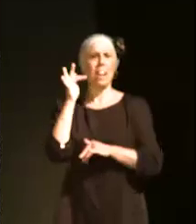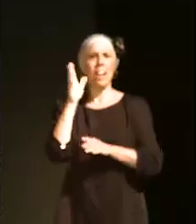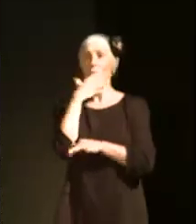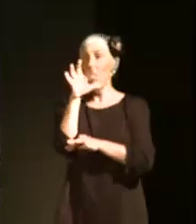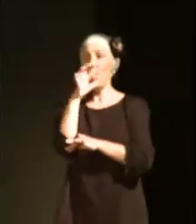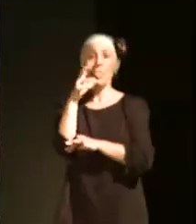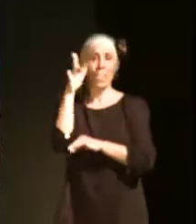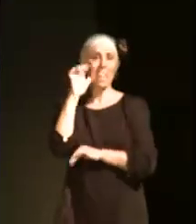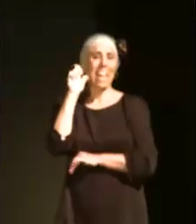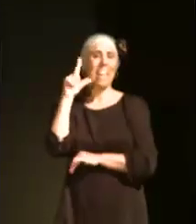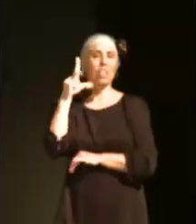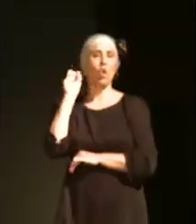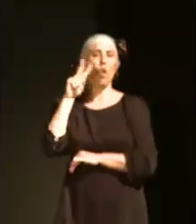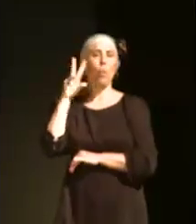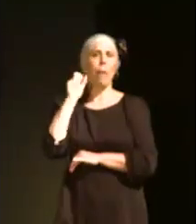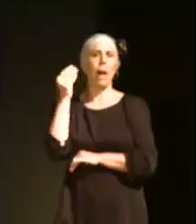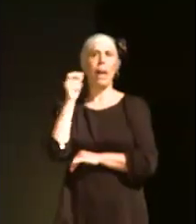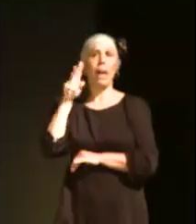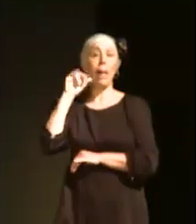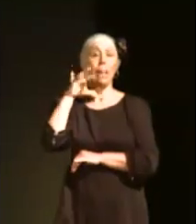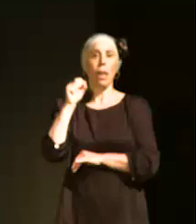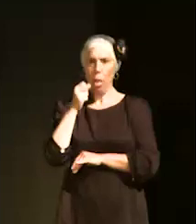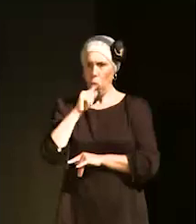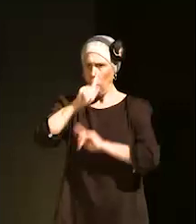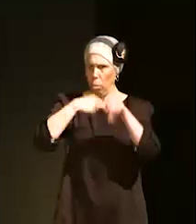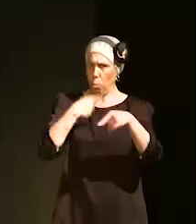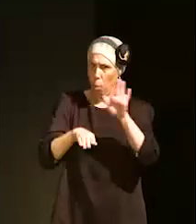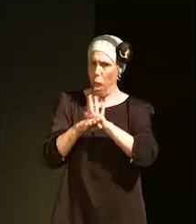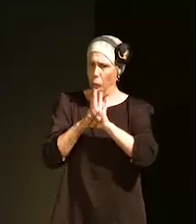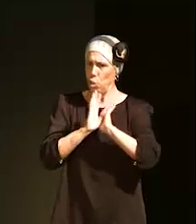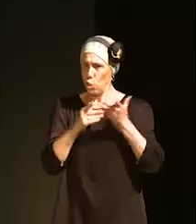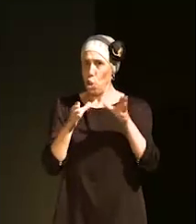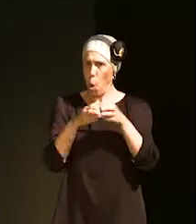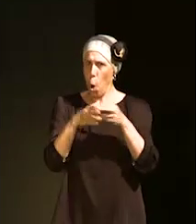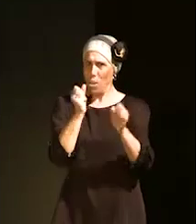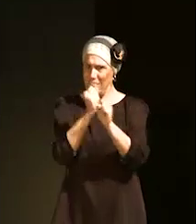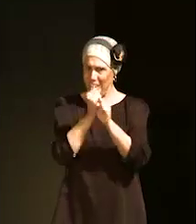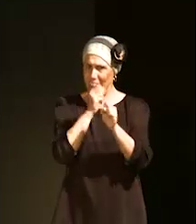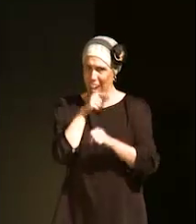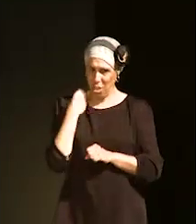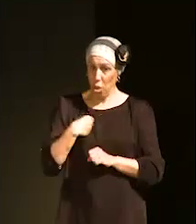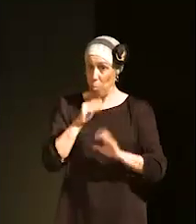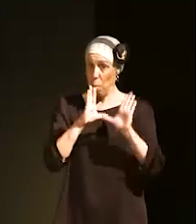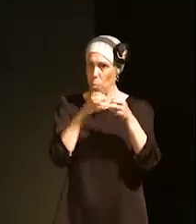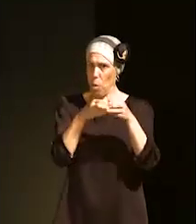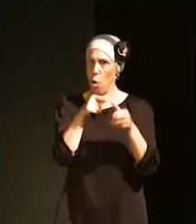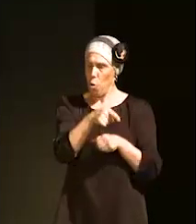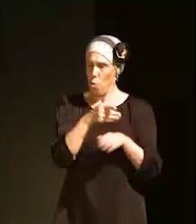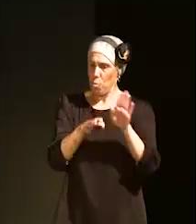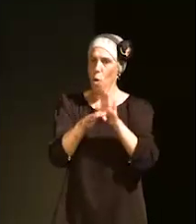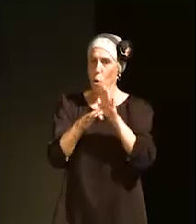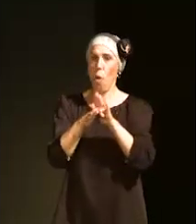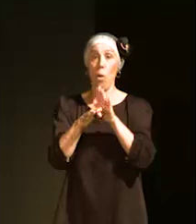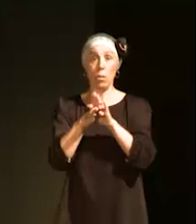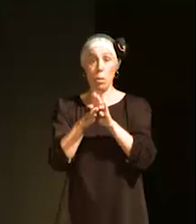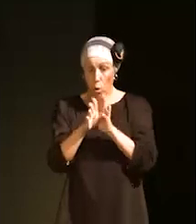después se siguió trabajando por supuesto con el grupo el grupo la cual hunahpú había digamos que